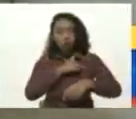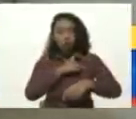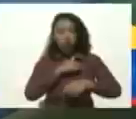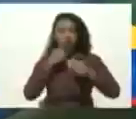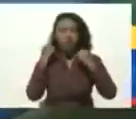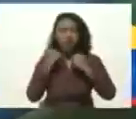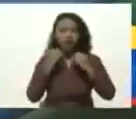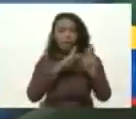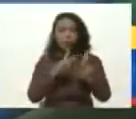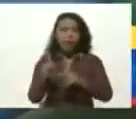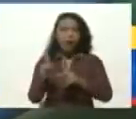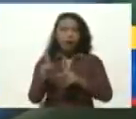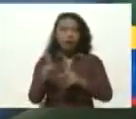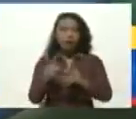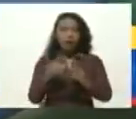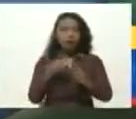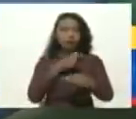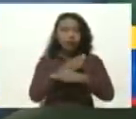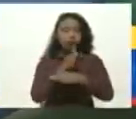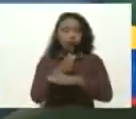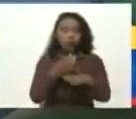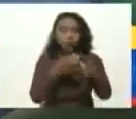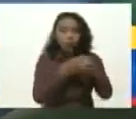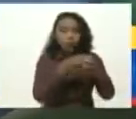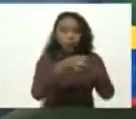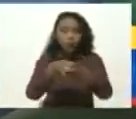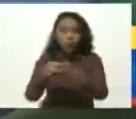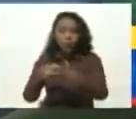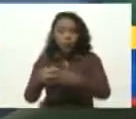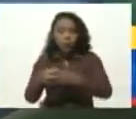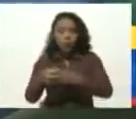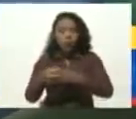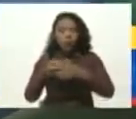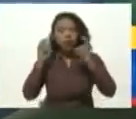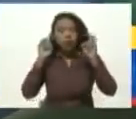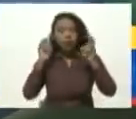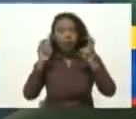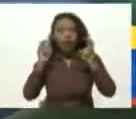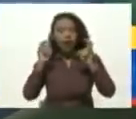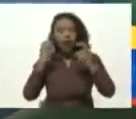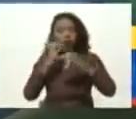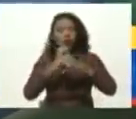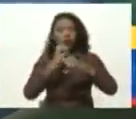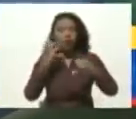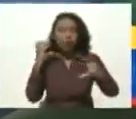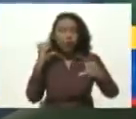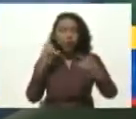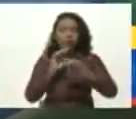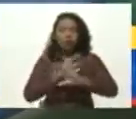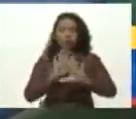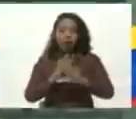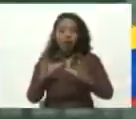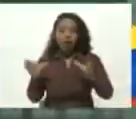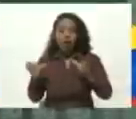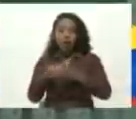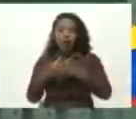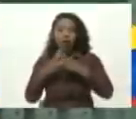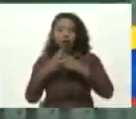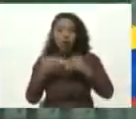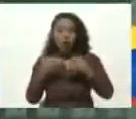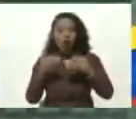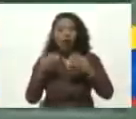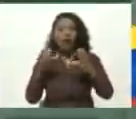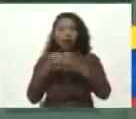de sectorización para la vacunación por área, es decir, a los transportistas. Ya me reuní con todo el sector